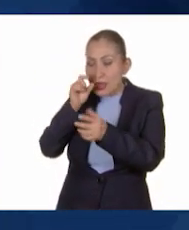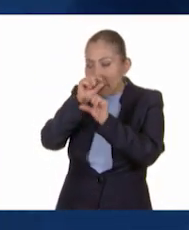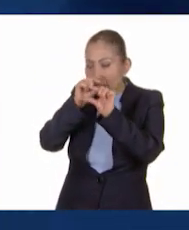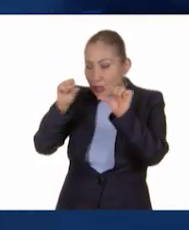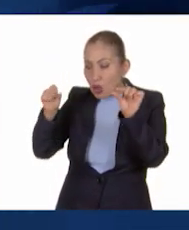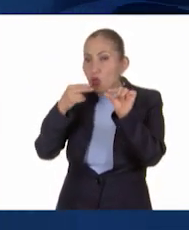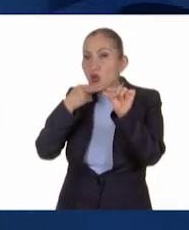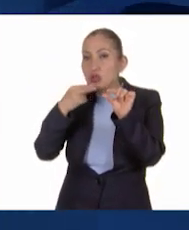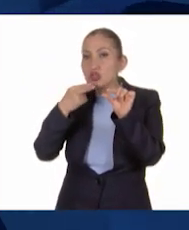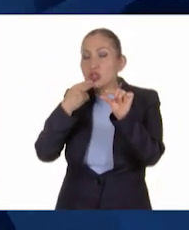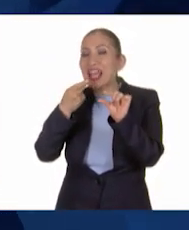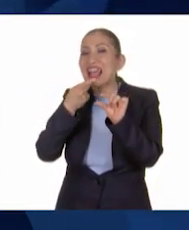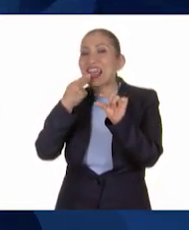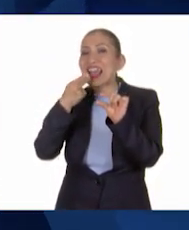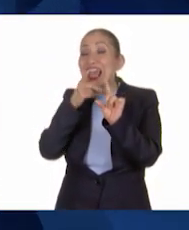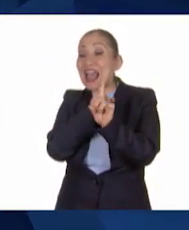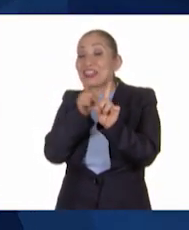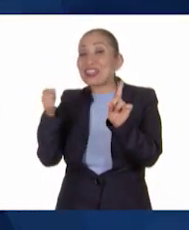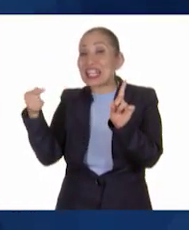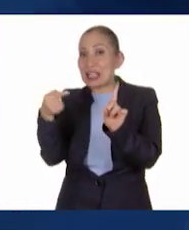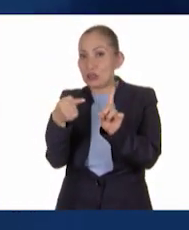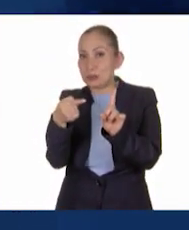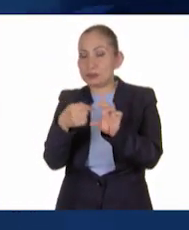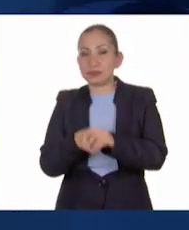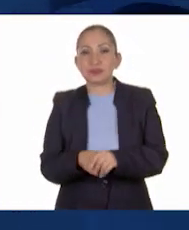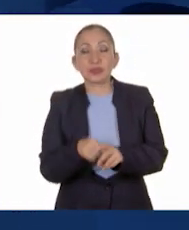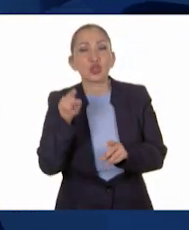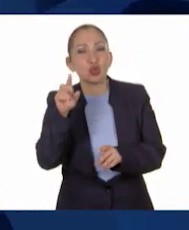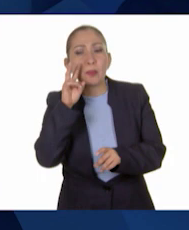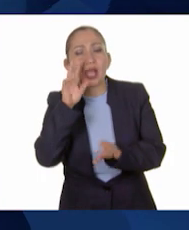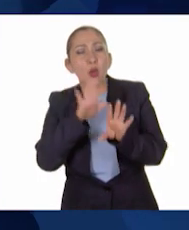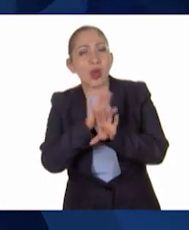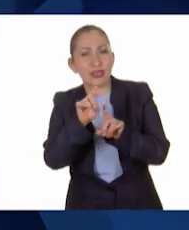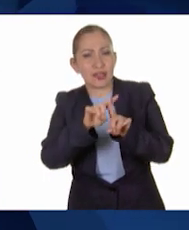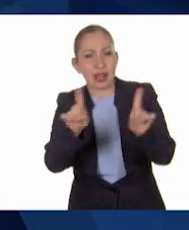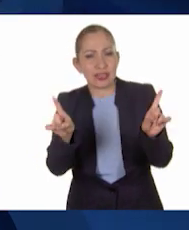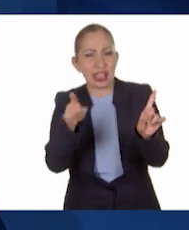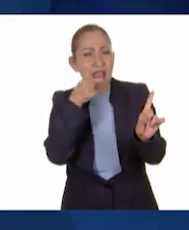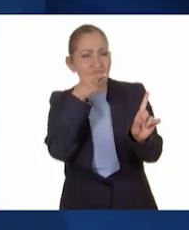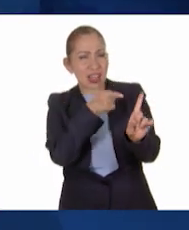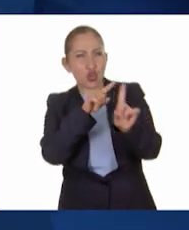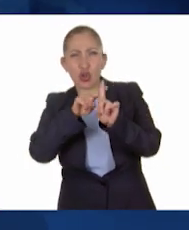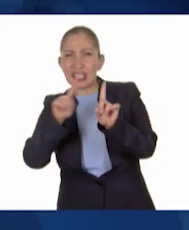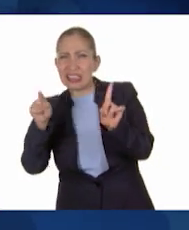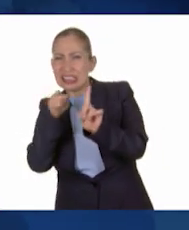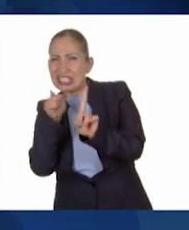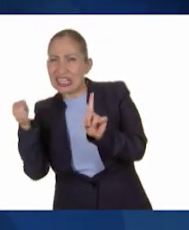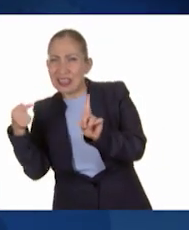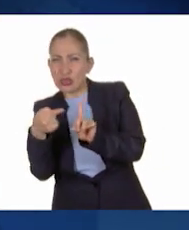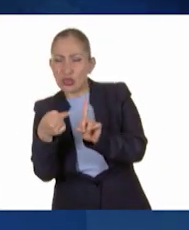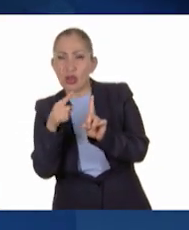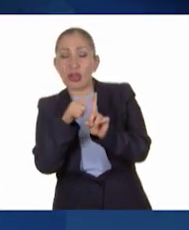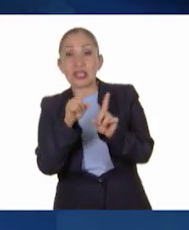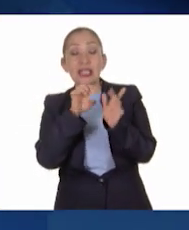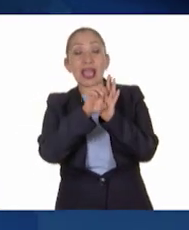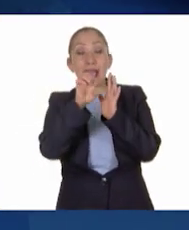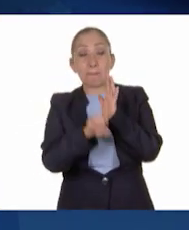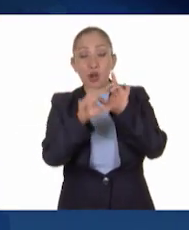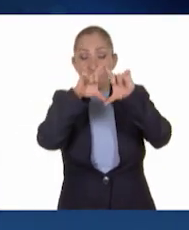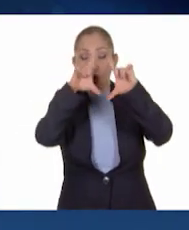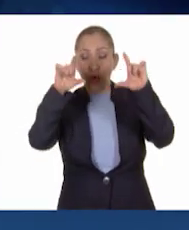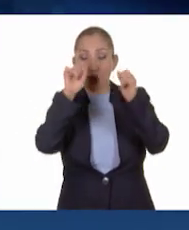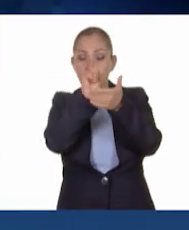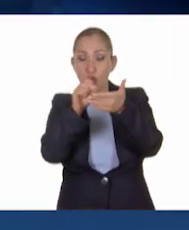el empleo del discurso indirecto. Consulta cuál es la diferencia con el directo. Anota también ejemplos en una ficha